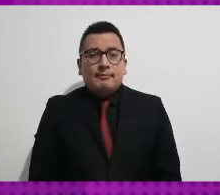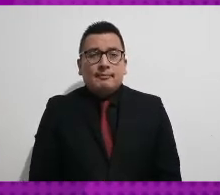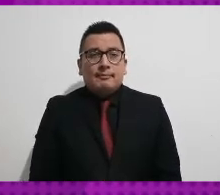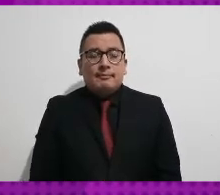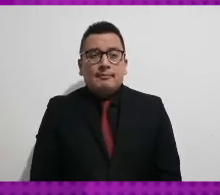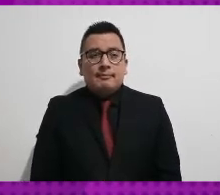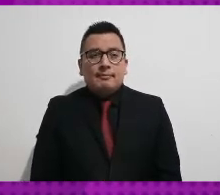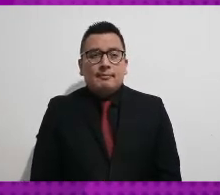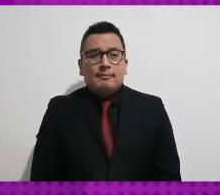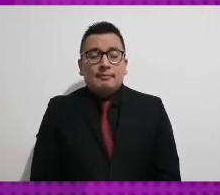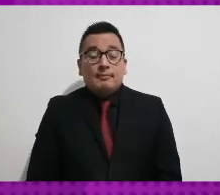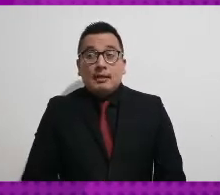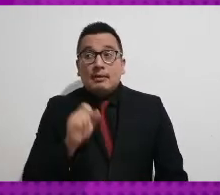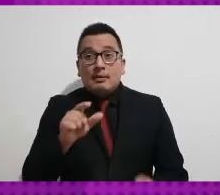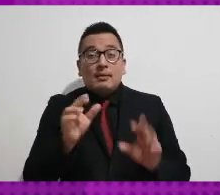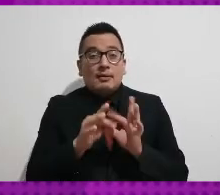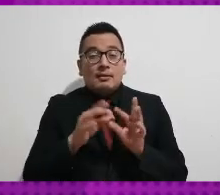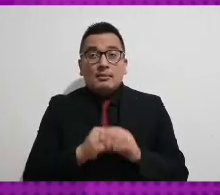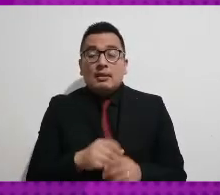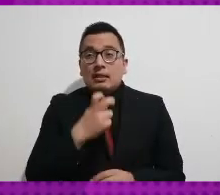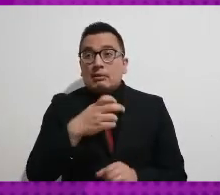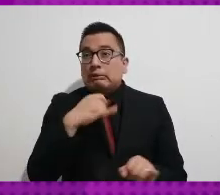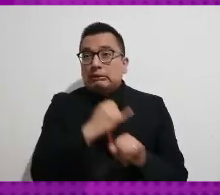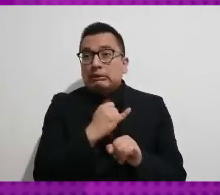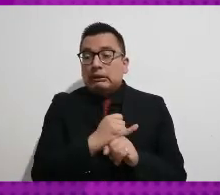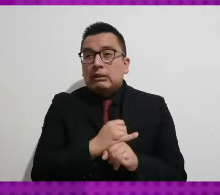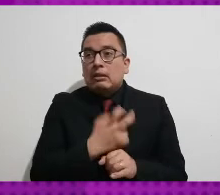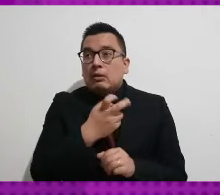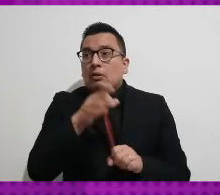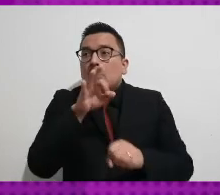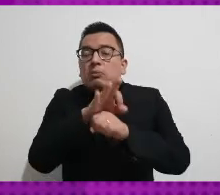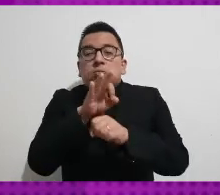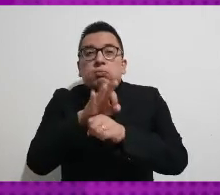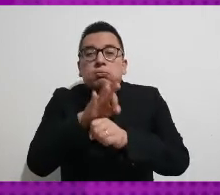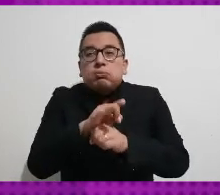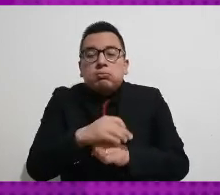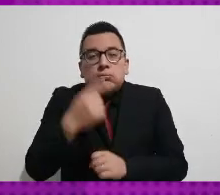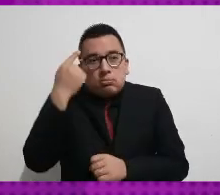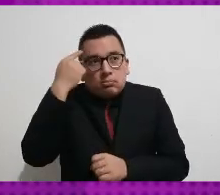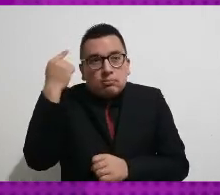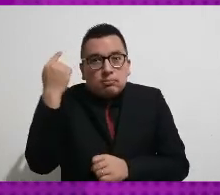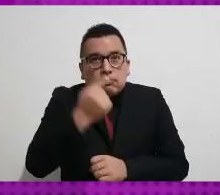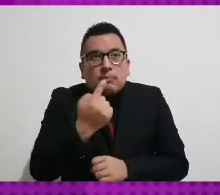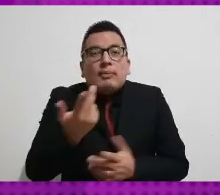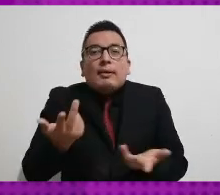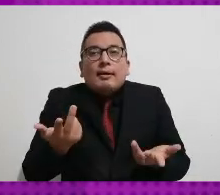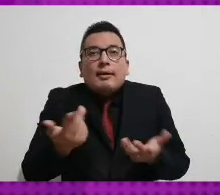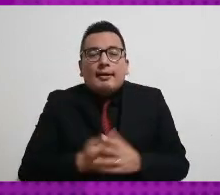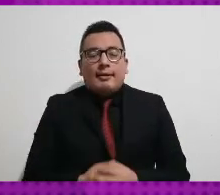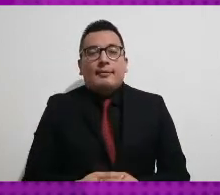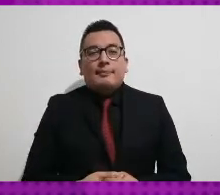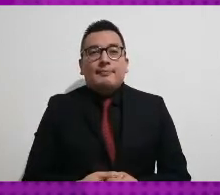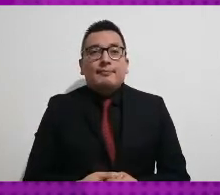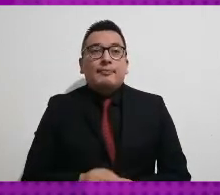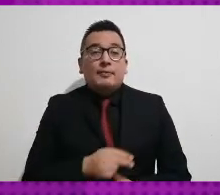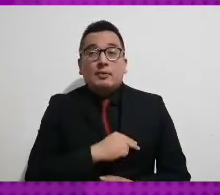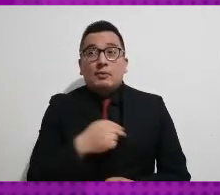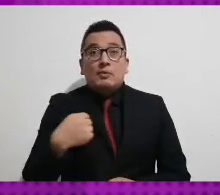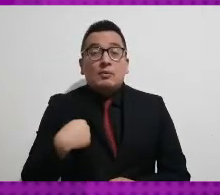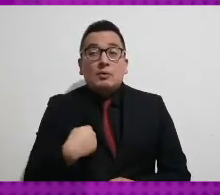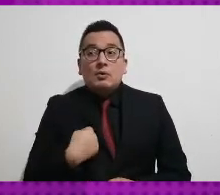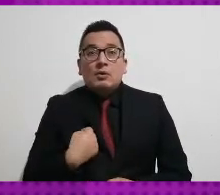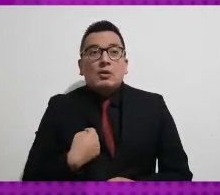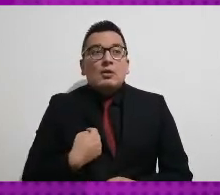permites, licenciada, también mencionar una utilidad que tiene esto precisamente, es una orientación también que ustedes nos dan a los ciudadanos